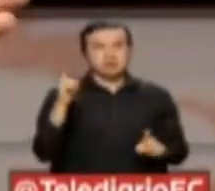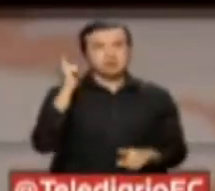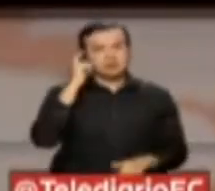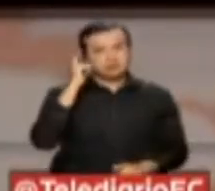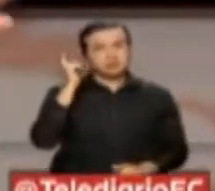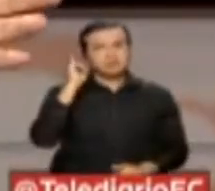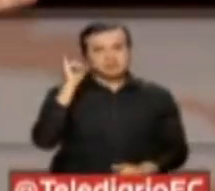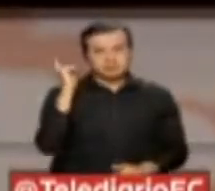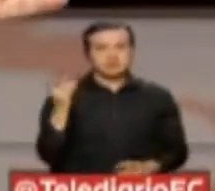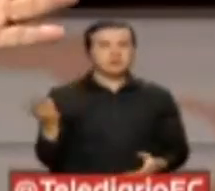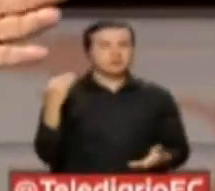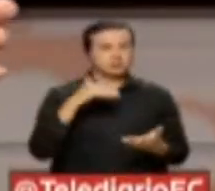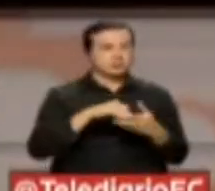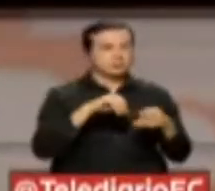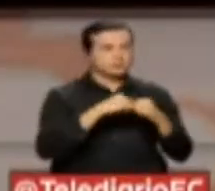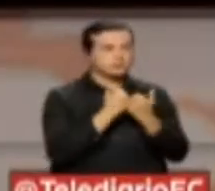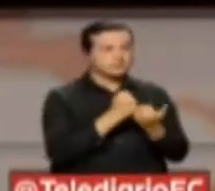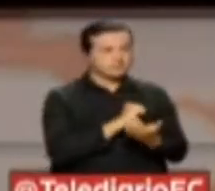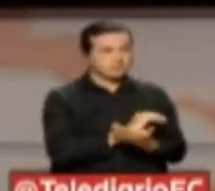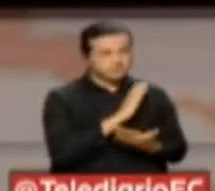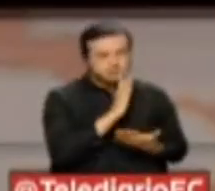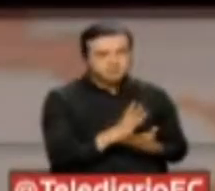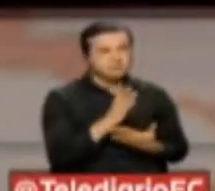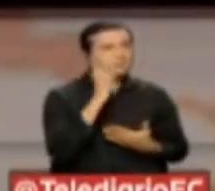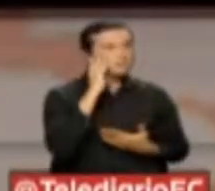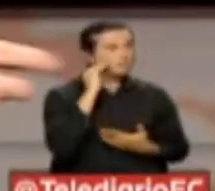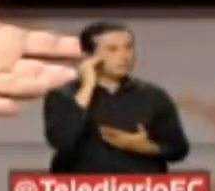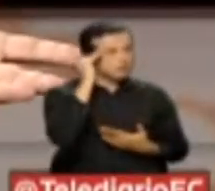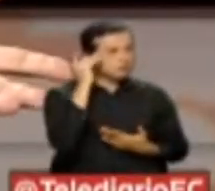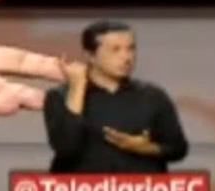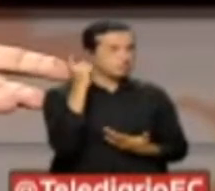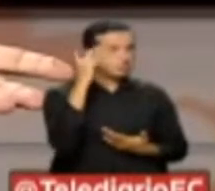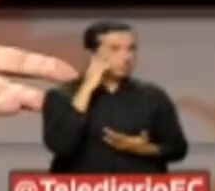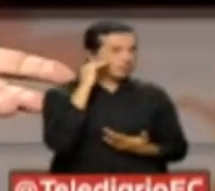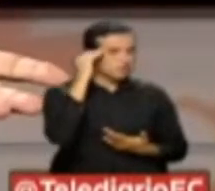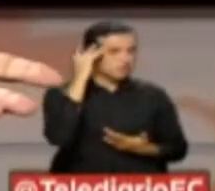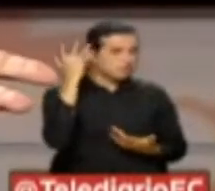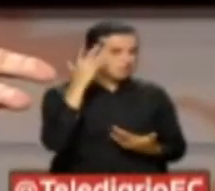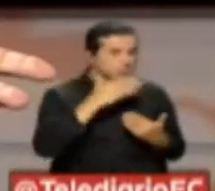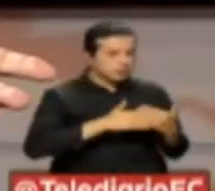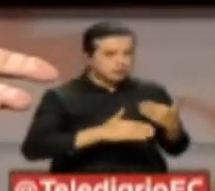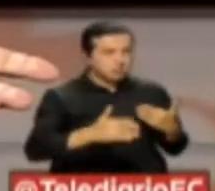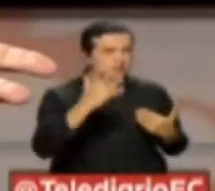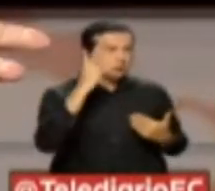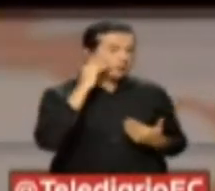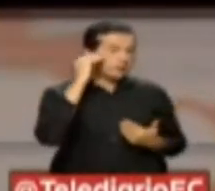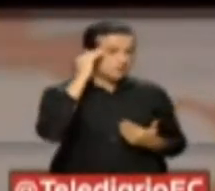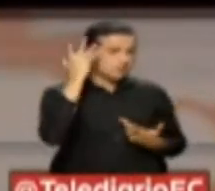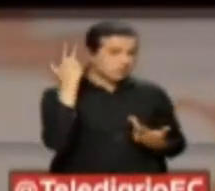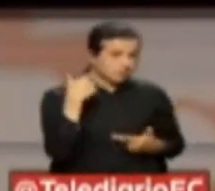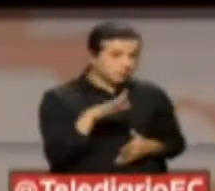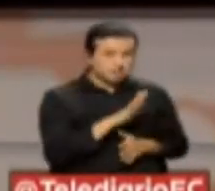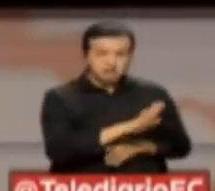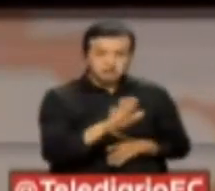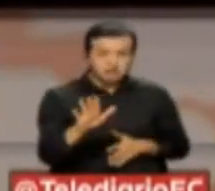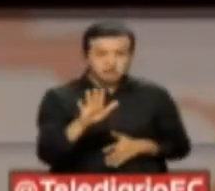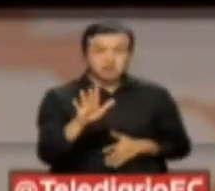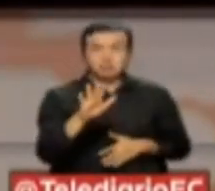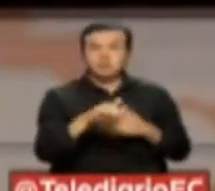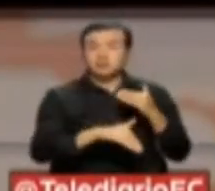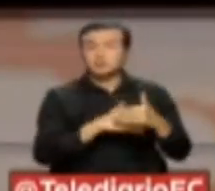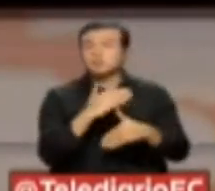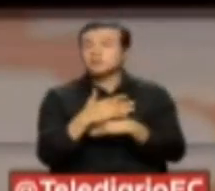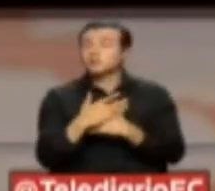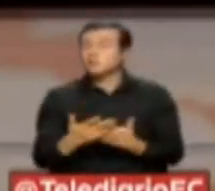que tiene que volver a la asamblea y tiene que haber una madurez se supone que tenemos que haber madurado después de todo esto y justamente esa madurez va a determinar